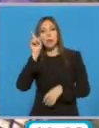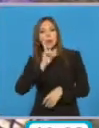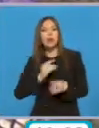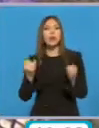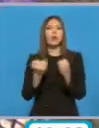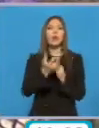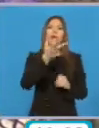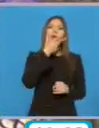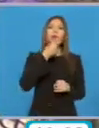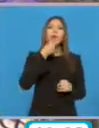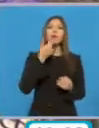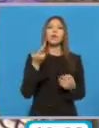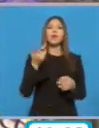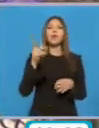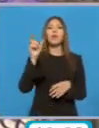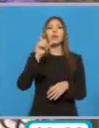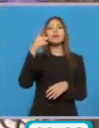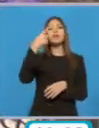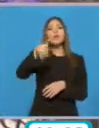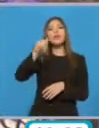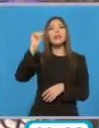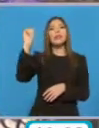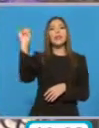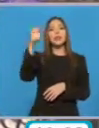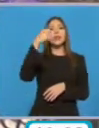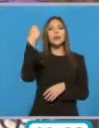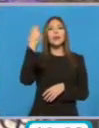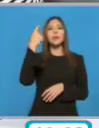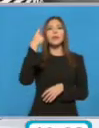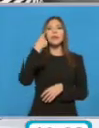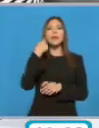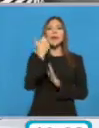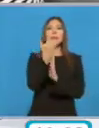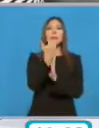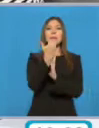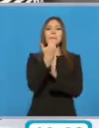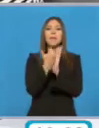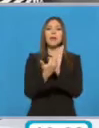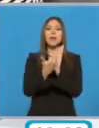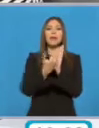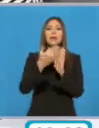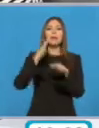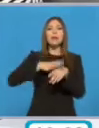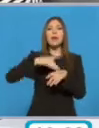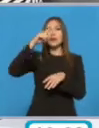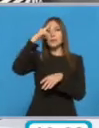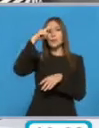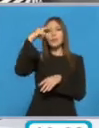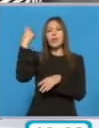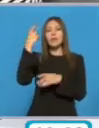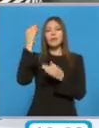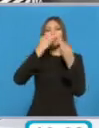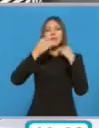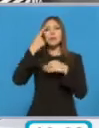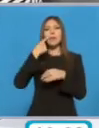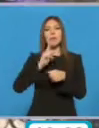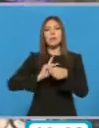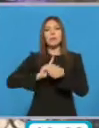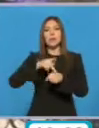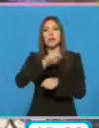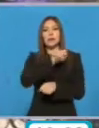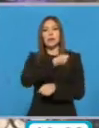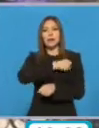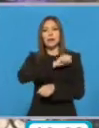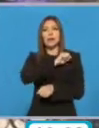en cuanto a tecnología de simplificarnos el tener una piel sana y la